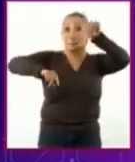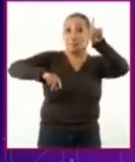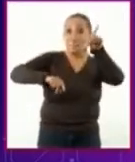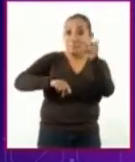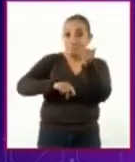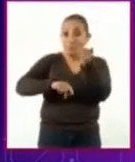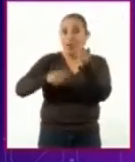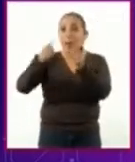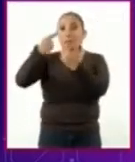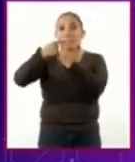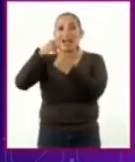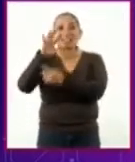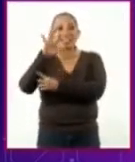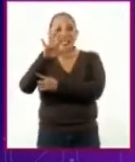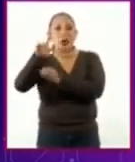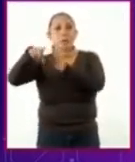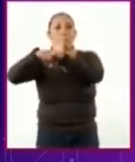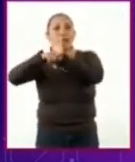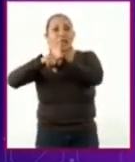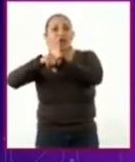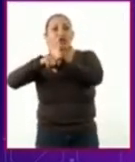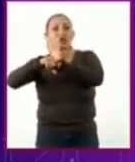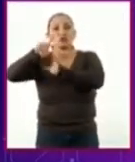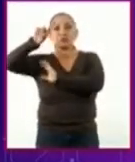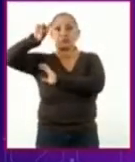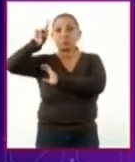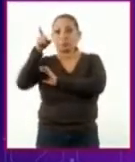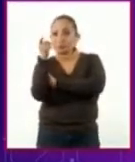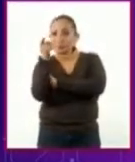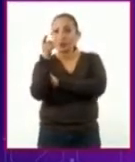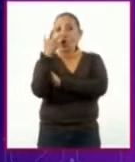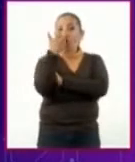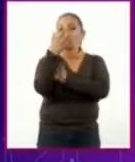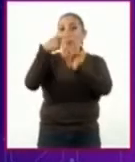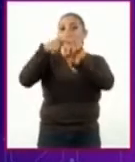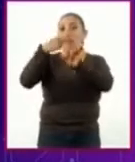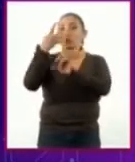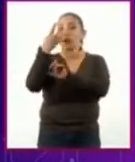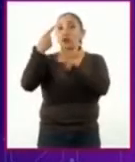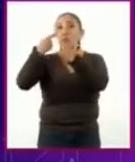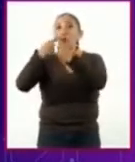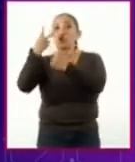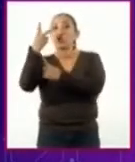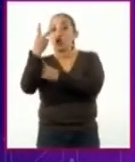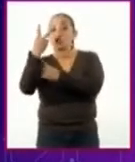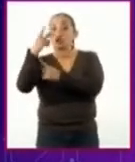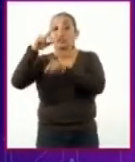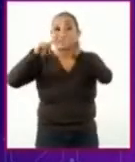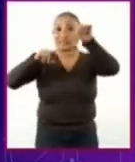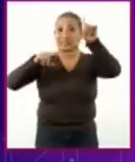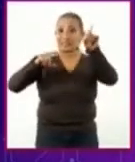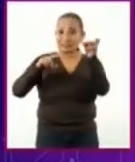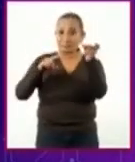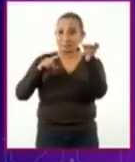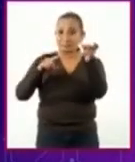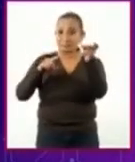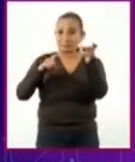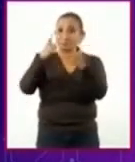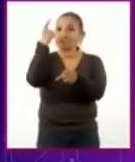paréntesis, más 5 menos, se abre paréntesis, 8 más 4 por 2, se cierra paréntesis.